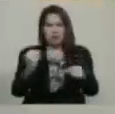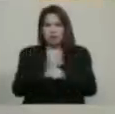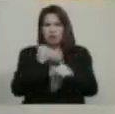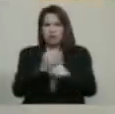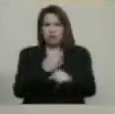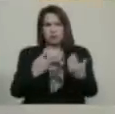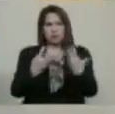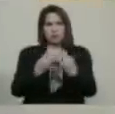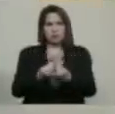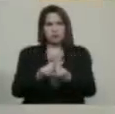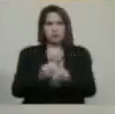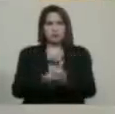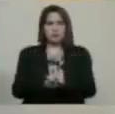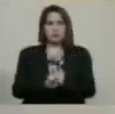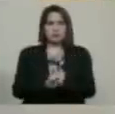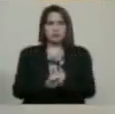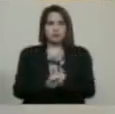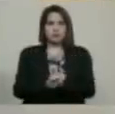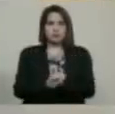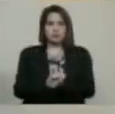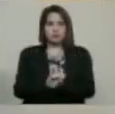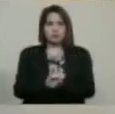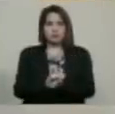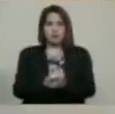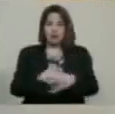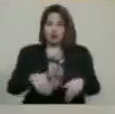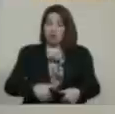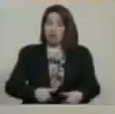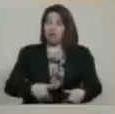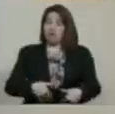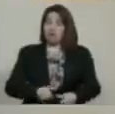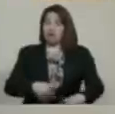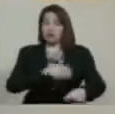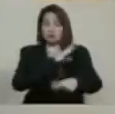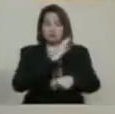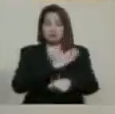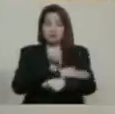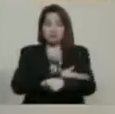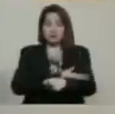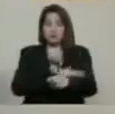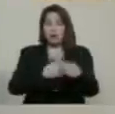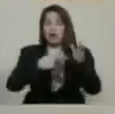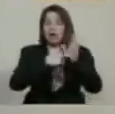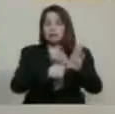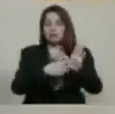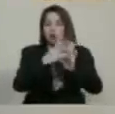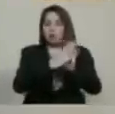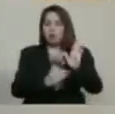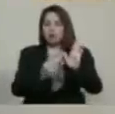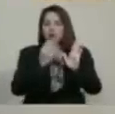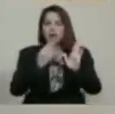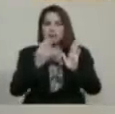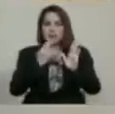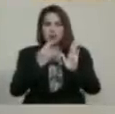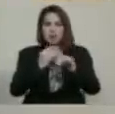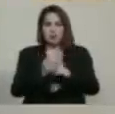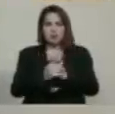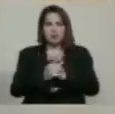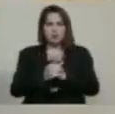de la economía y la sociedad, tomando fuerza, tomando ejemplo. Es un esfuerzo, yo les digo